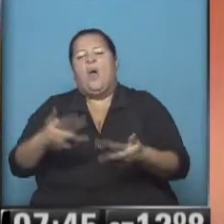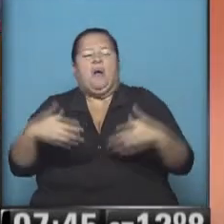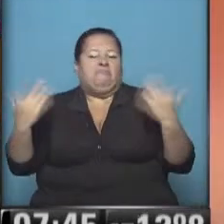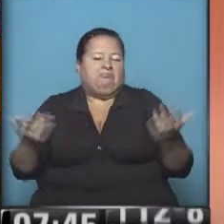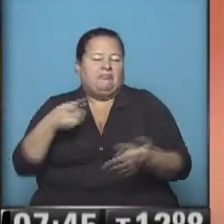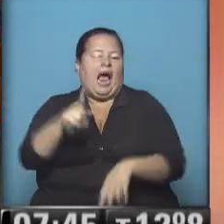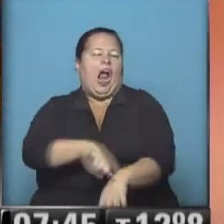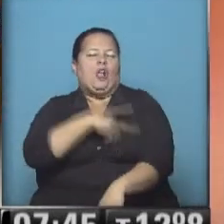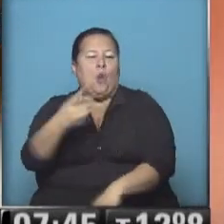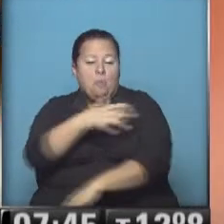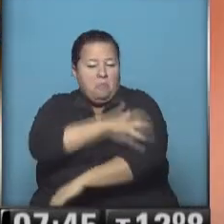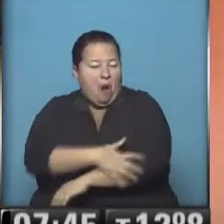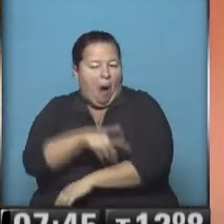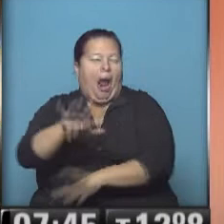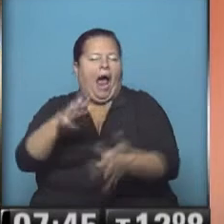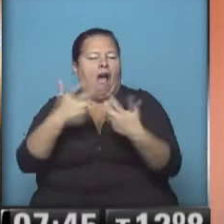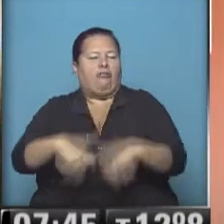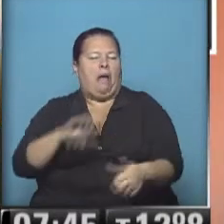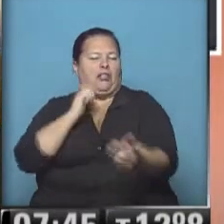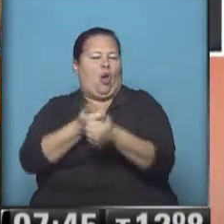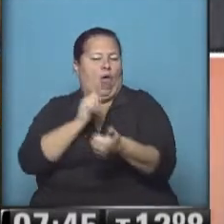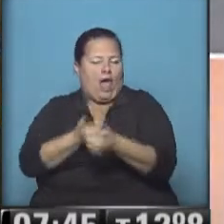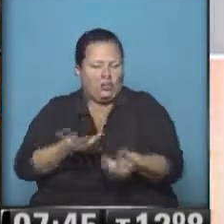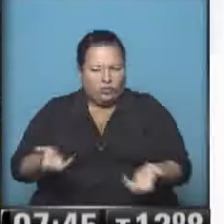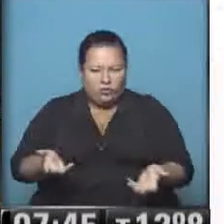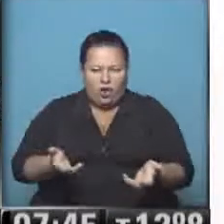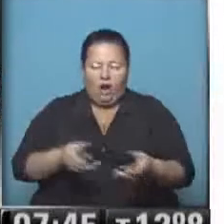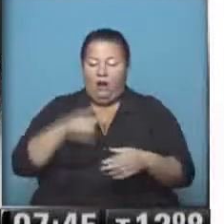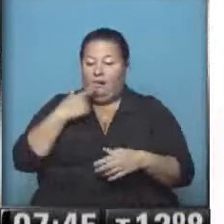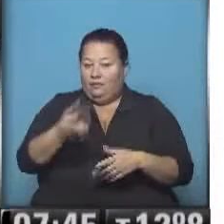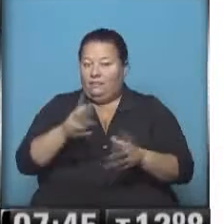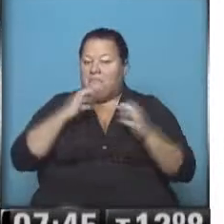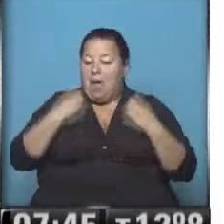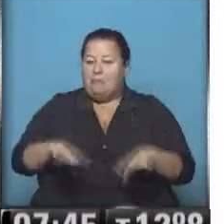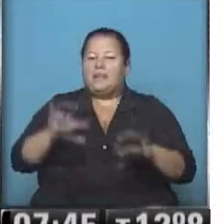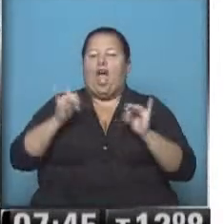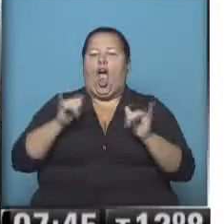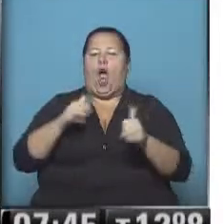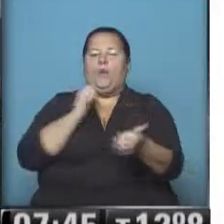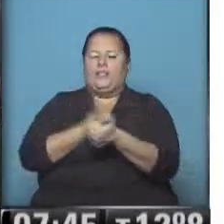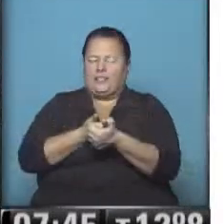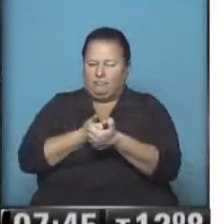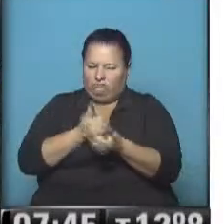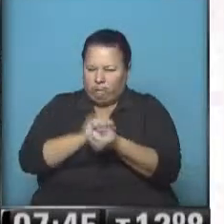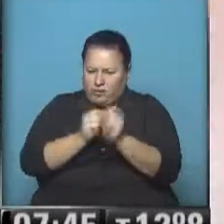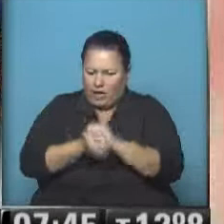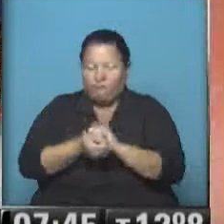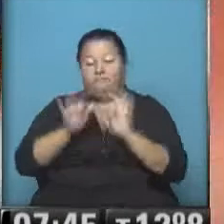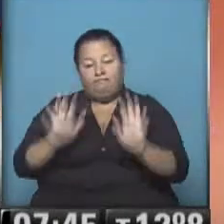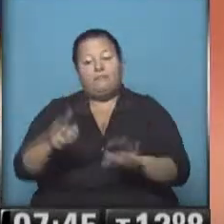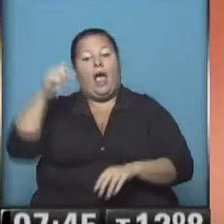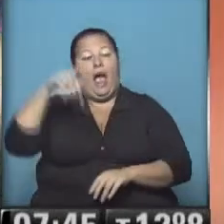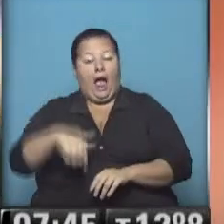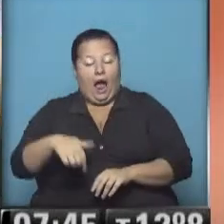están acostumbrados por los bajos recursos en la zona donde viven a iniciarse sexualmente a edad temprana ahora